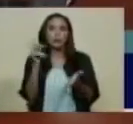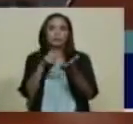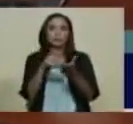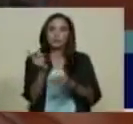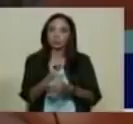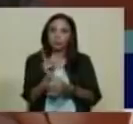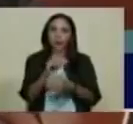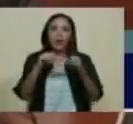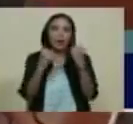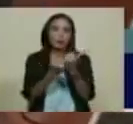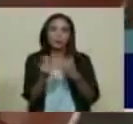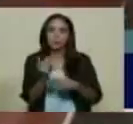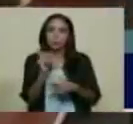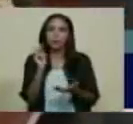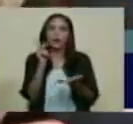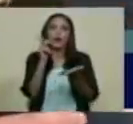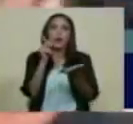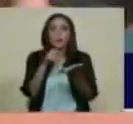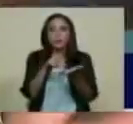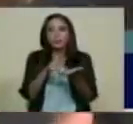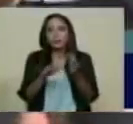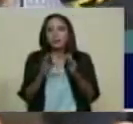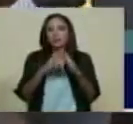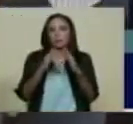vamos a poder allí